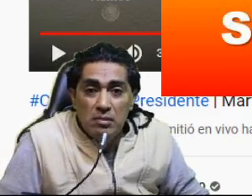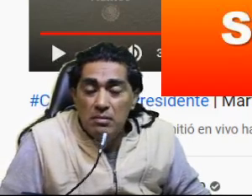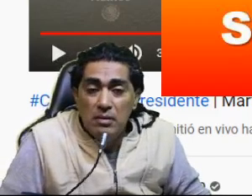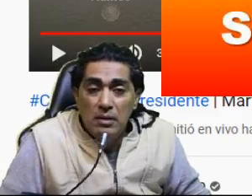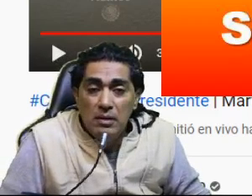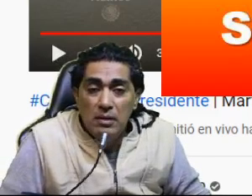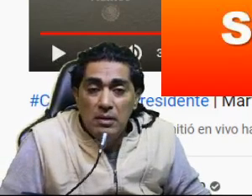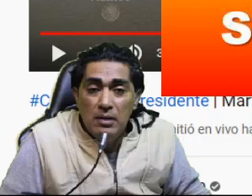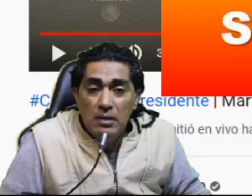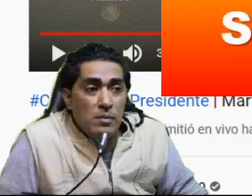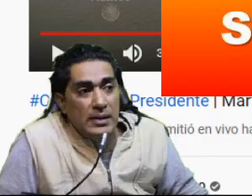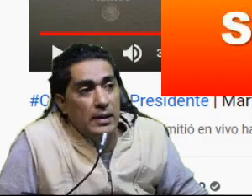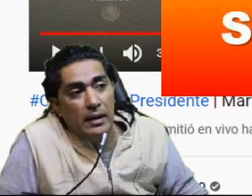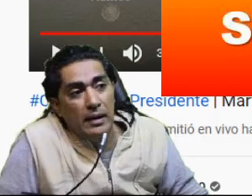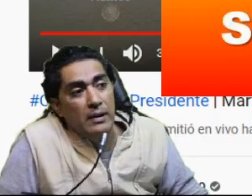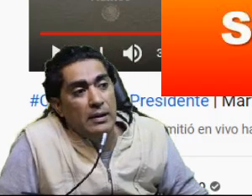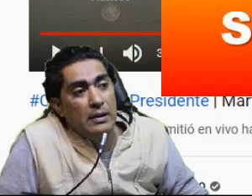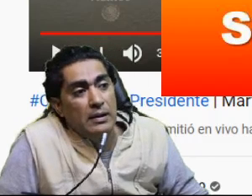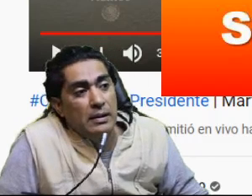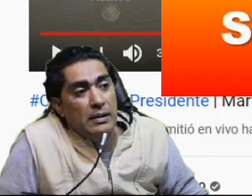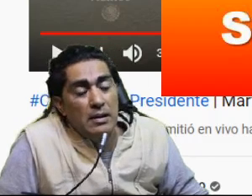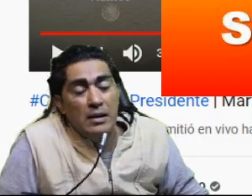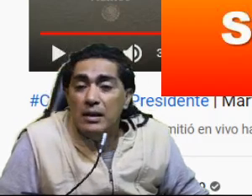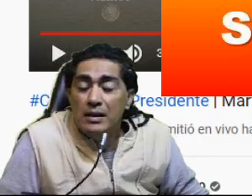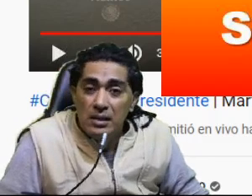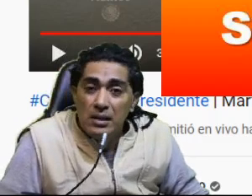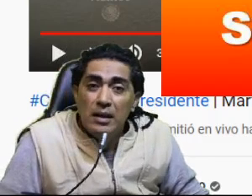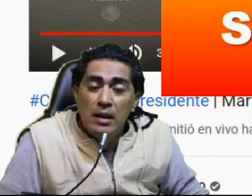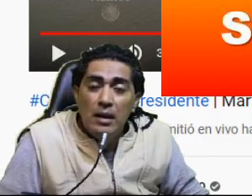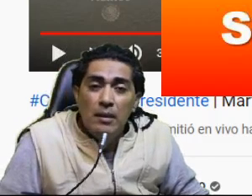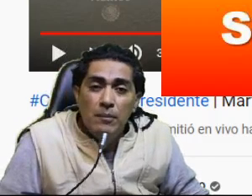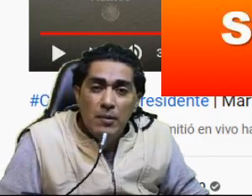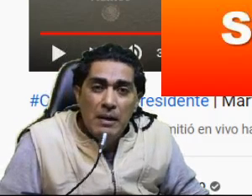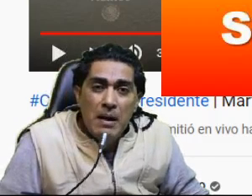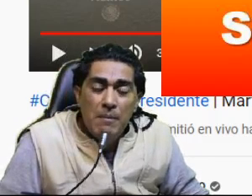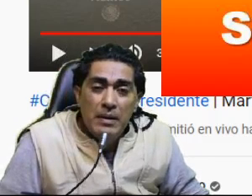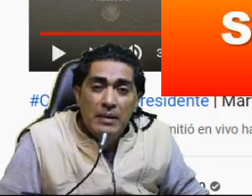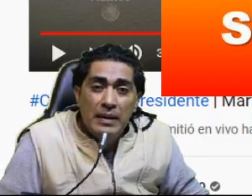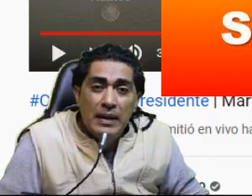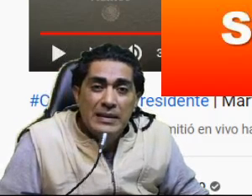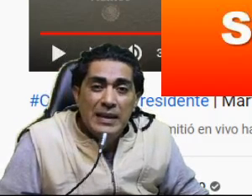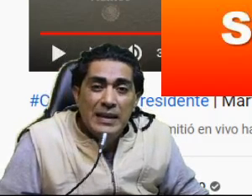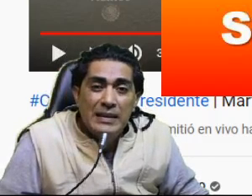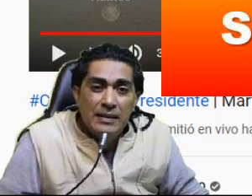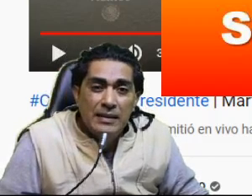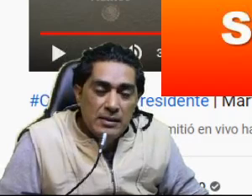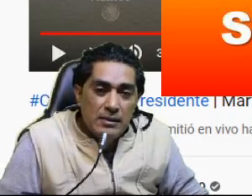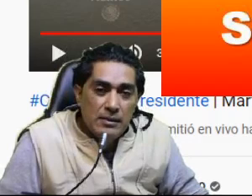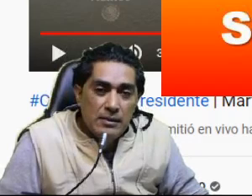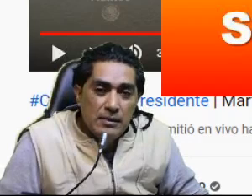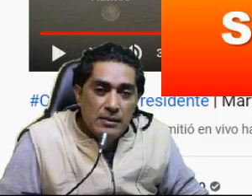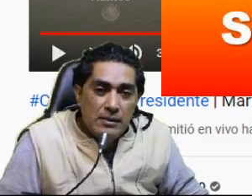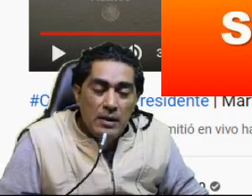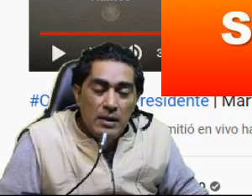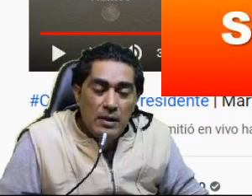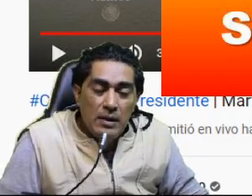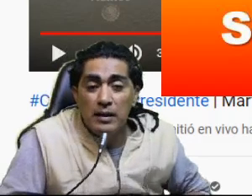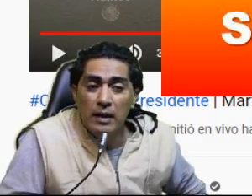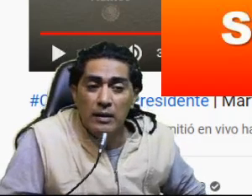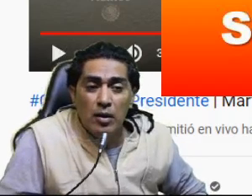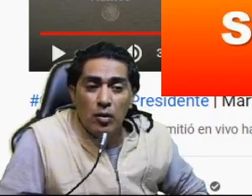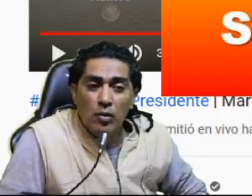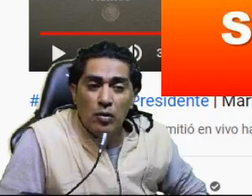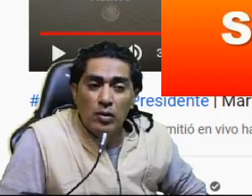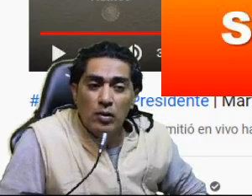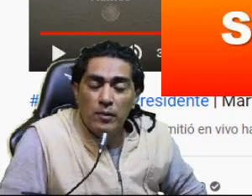de educación básica y sigue el programa Aprende en Casa 3. Bueno, vamos a